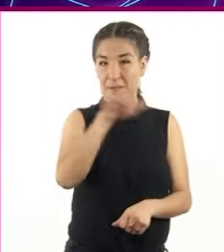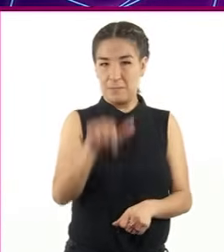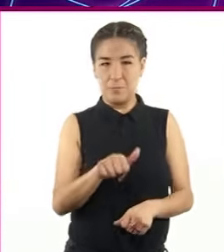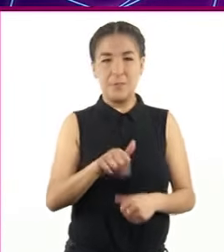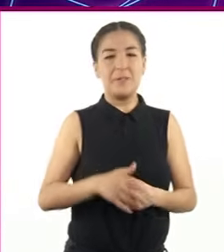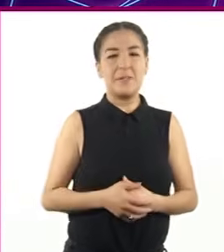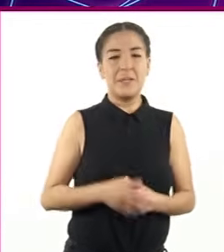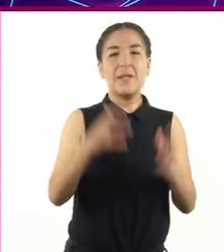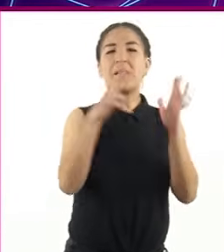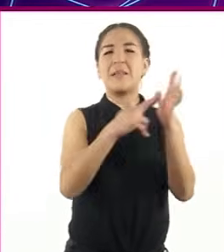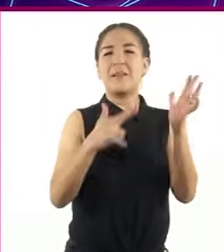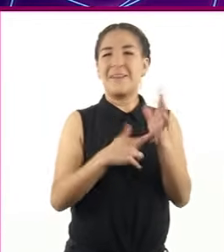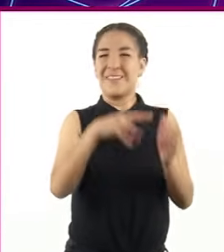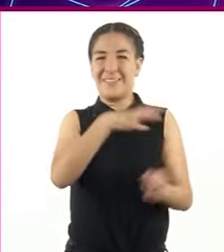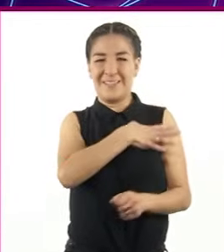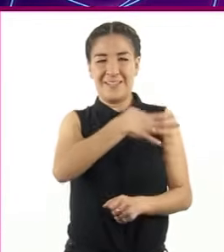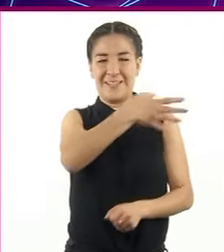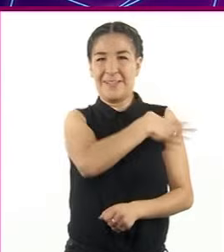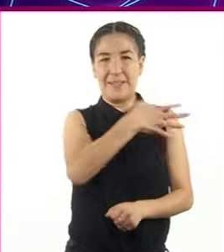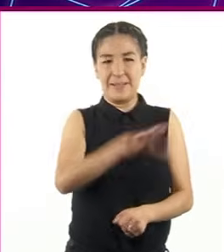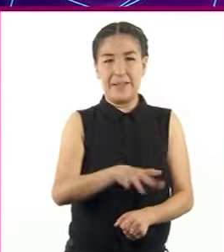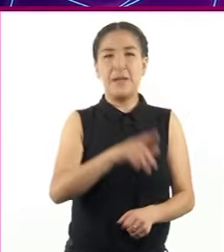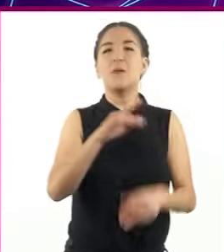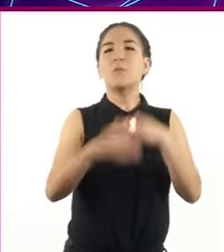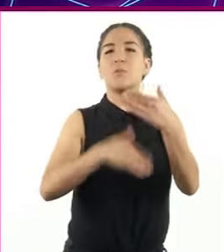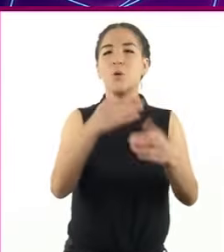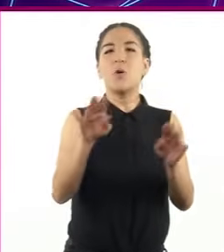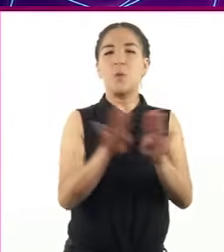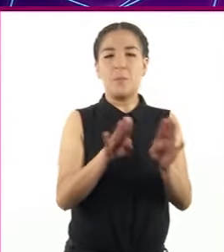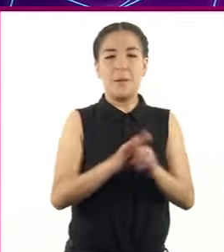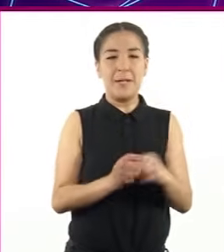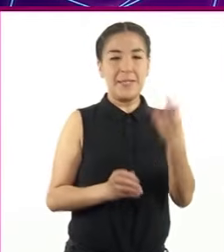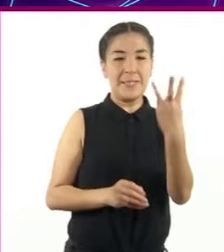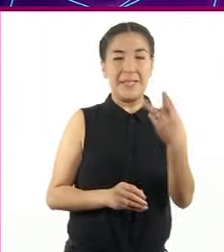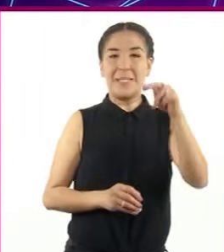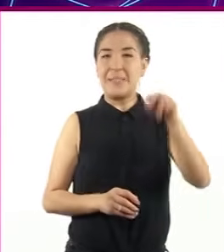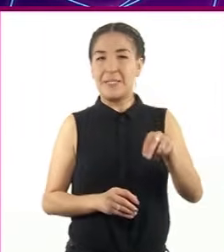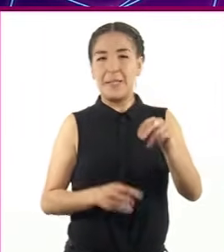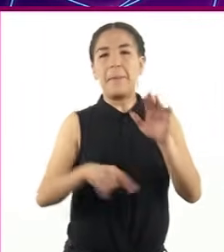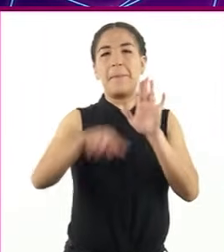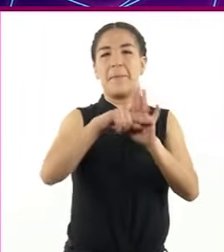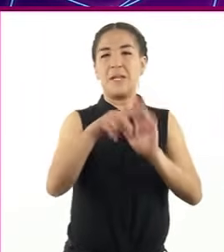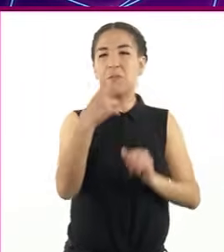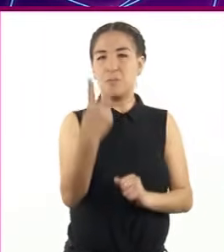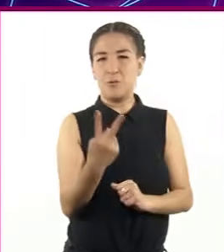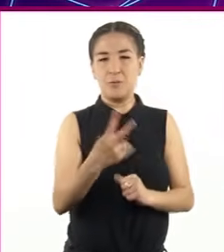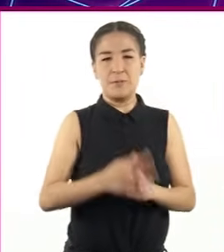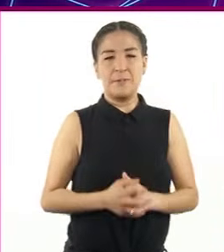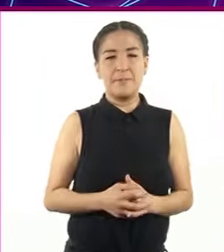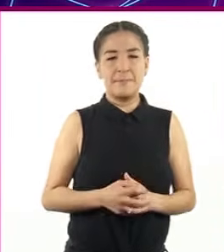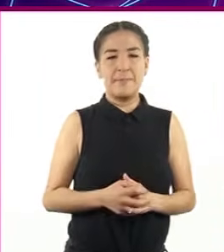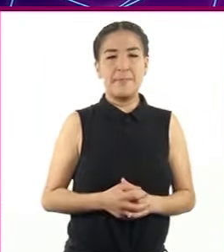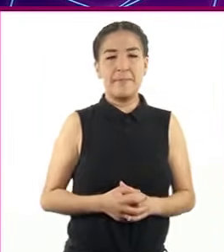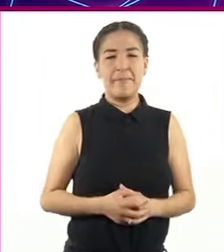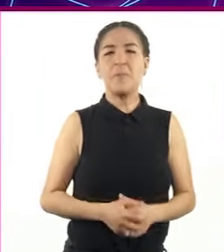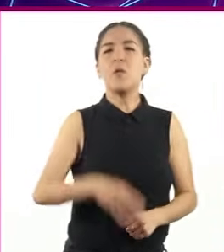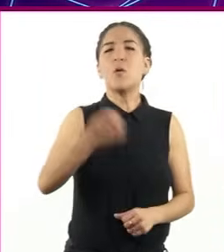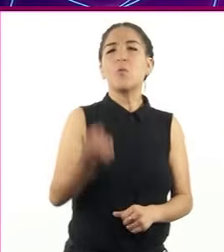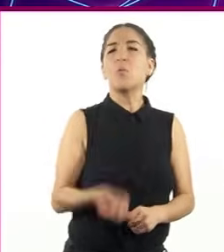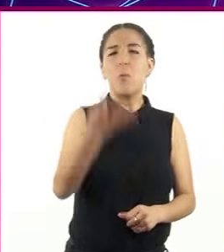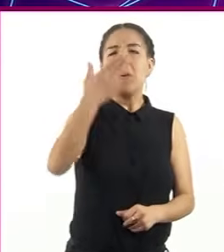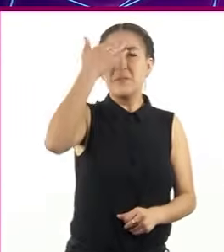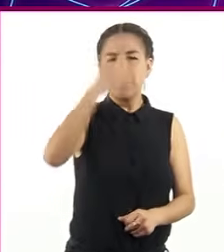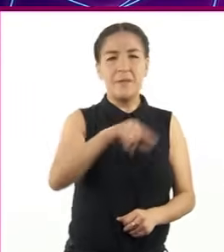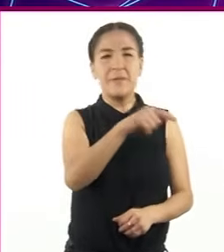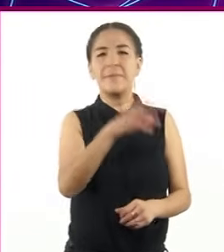regla general para la sucesión queda de la siguiente forma: 3n menos 2. Para saber cuántas esferas tiene la